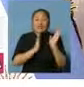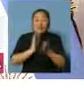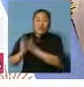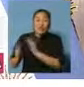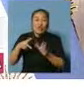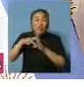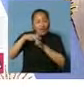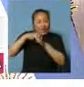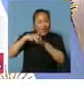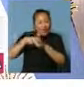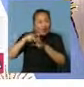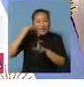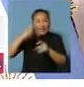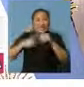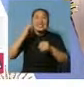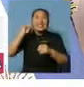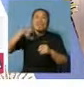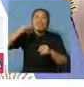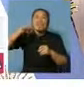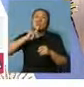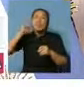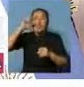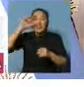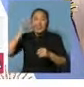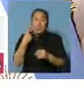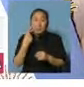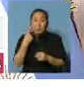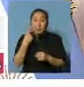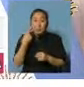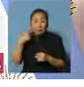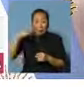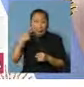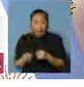podríamos hacer porque están los distintos,